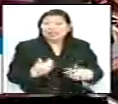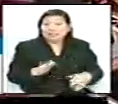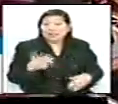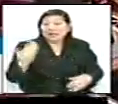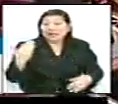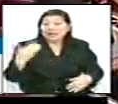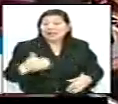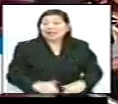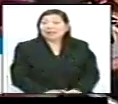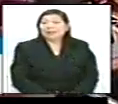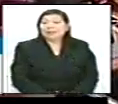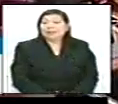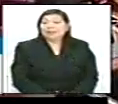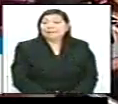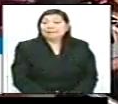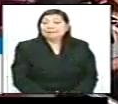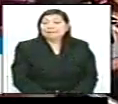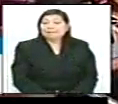Gracias, congresista